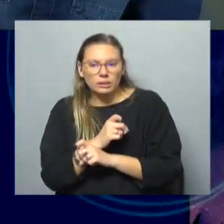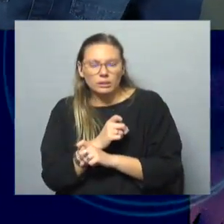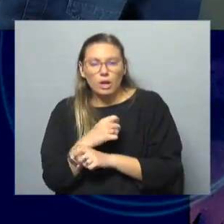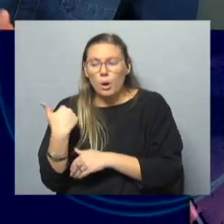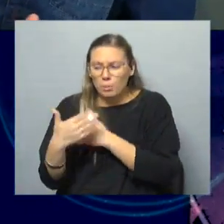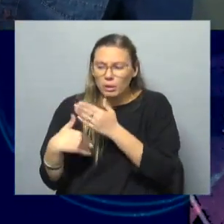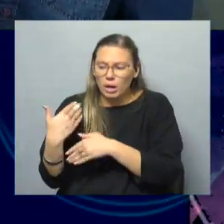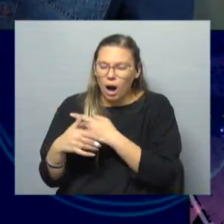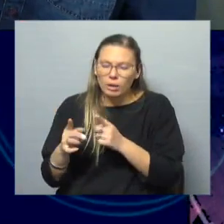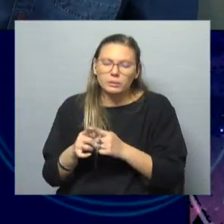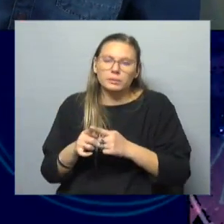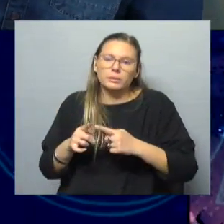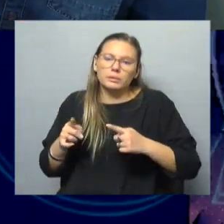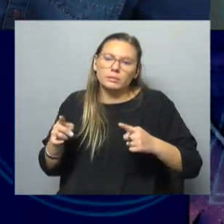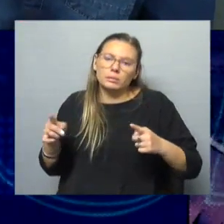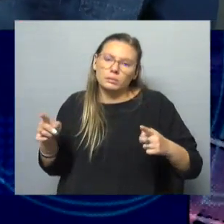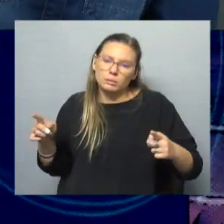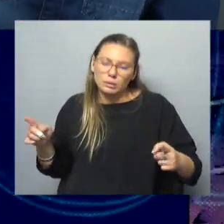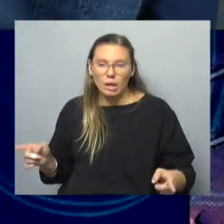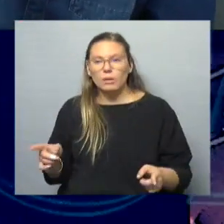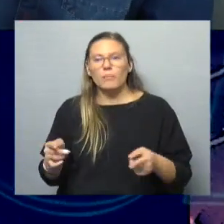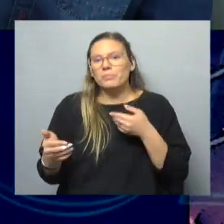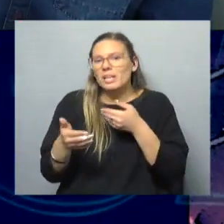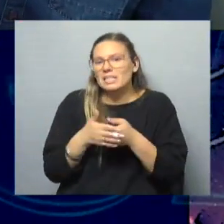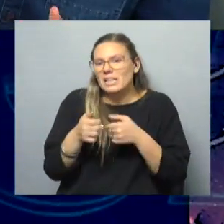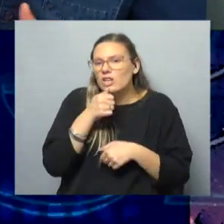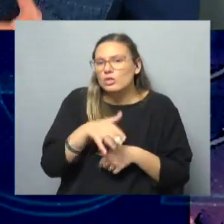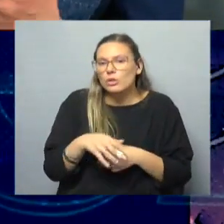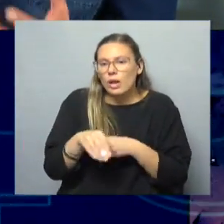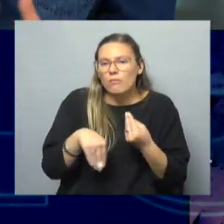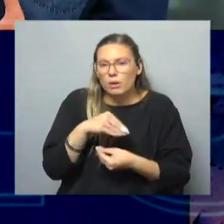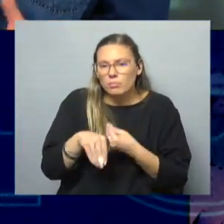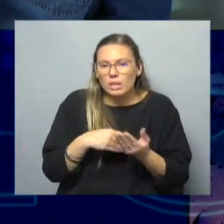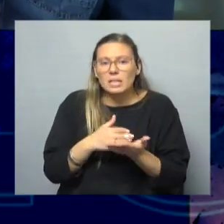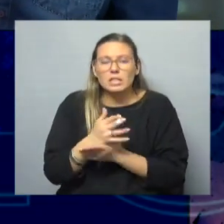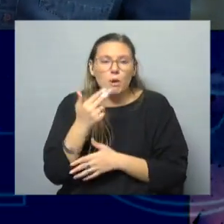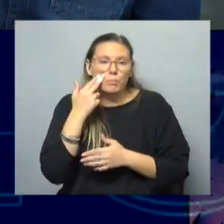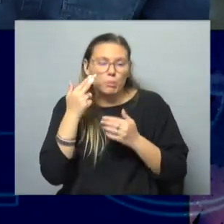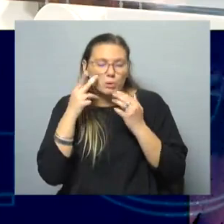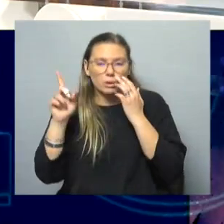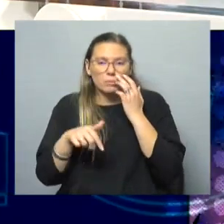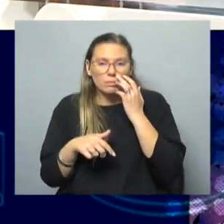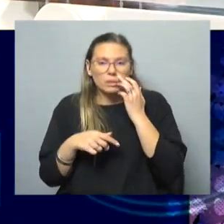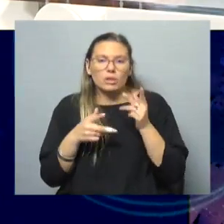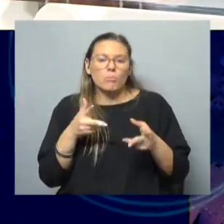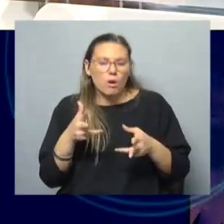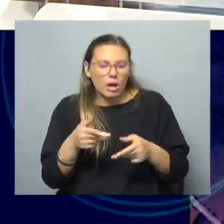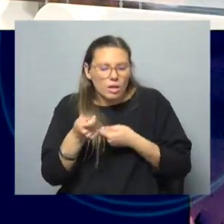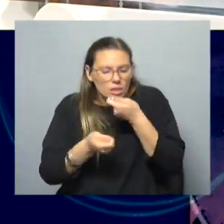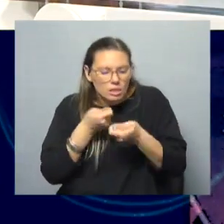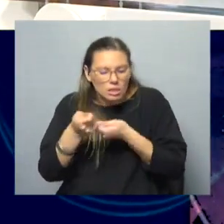son larguísimos porque al retratar o estar cerca de una historia familiar eso lleva siempre problemas. Bueno, pero estás en una eterna edición, ¿no? En,